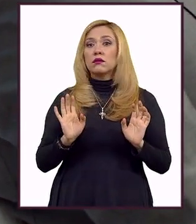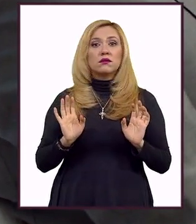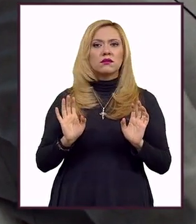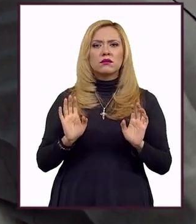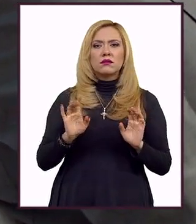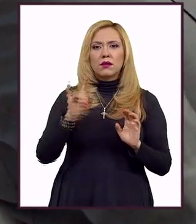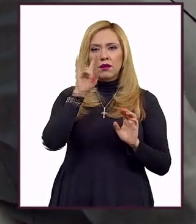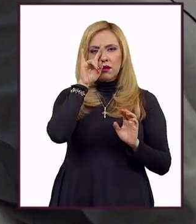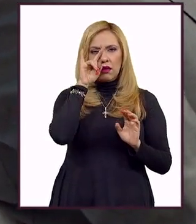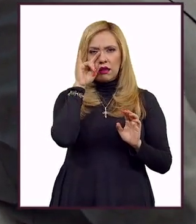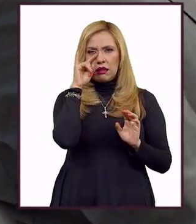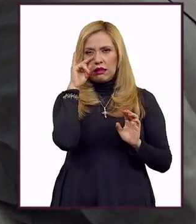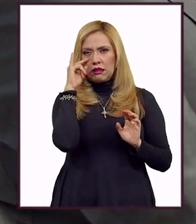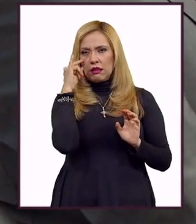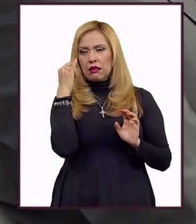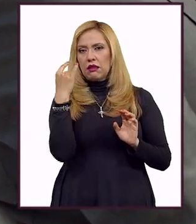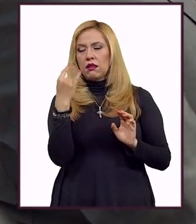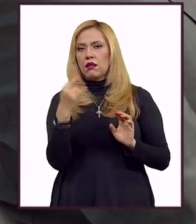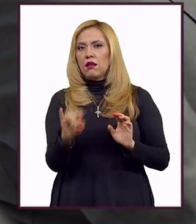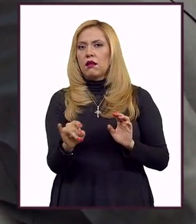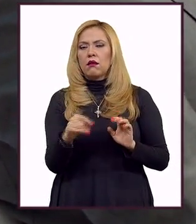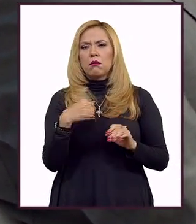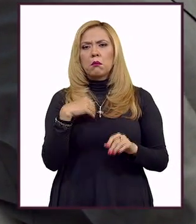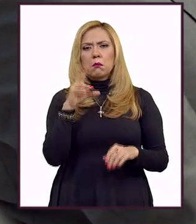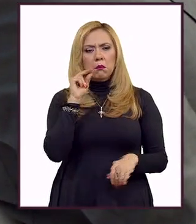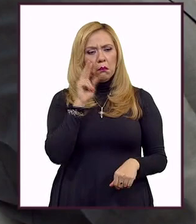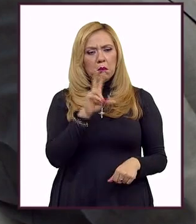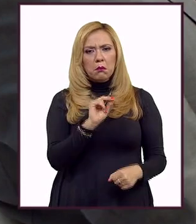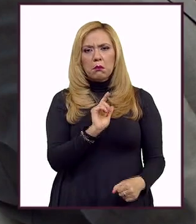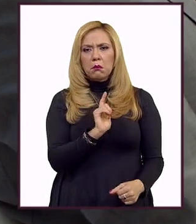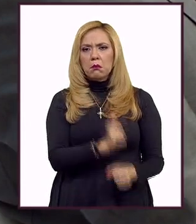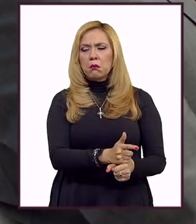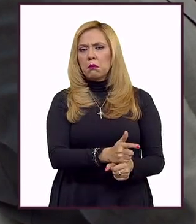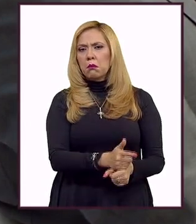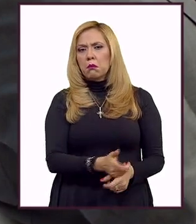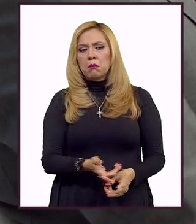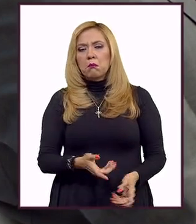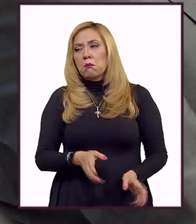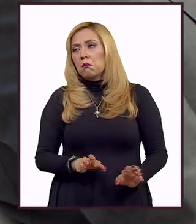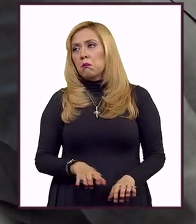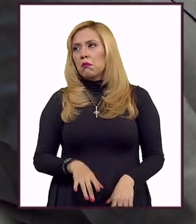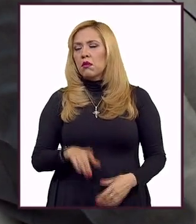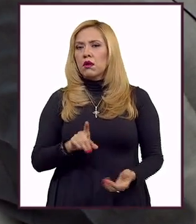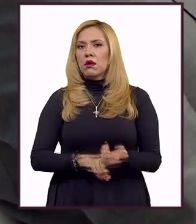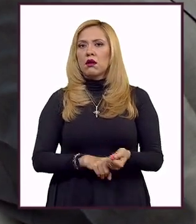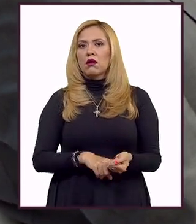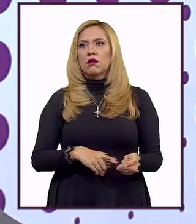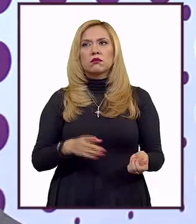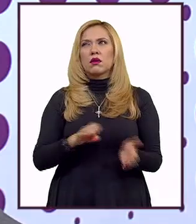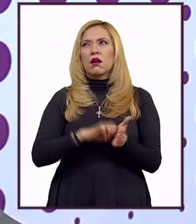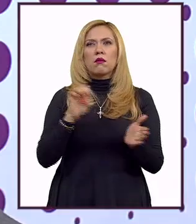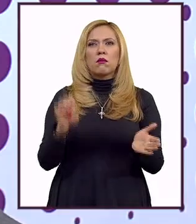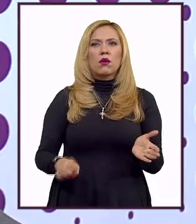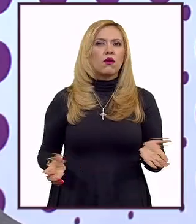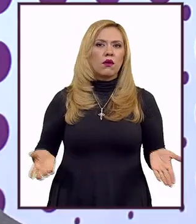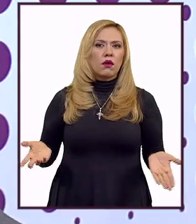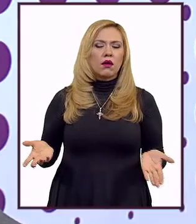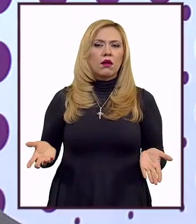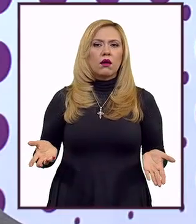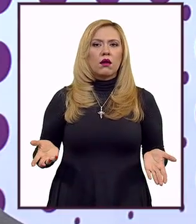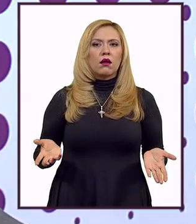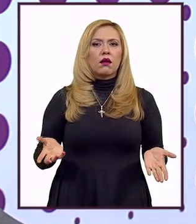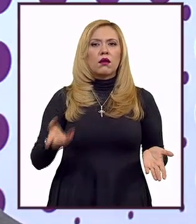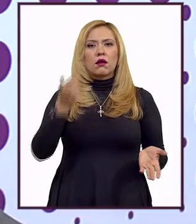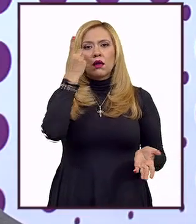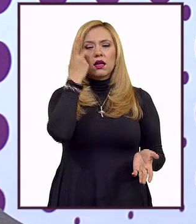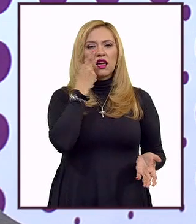que es invisible, ¿no? Aquella tortura que no nos damos cuenta y que justamente no estamos cuestionando, que sería, por ejemplo, la privación